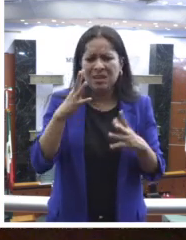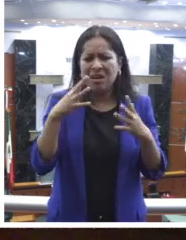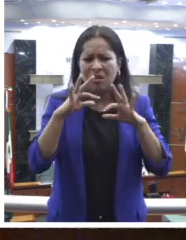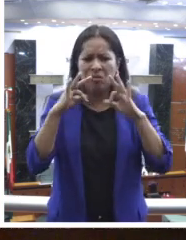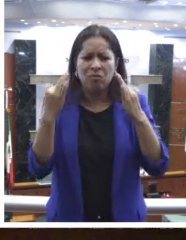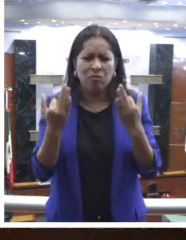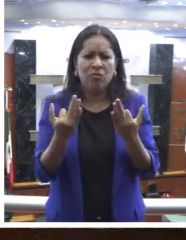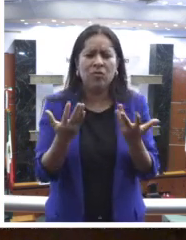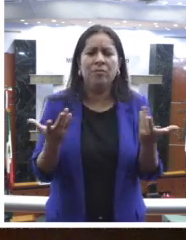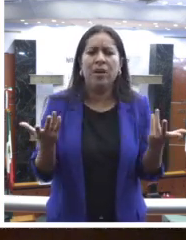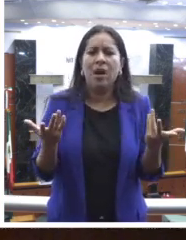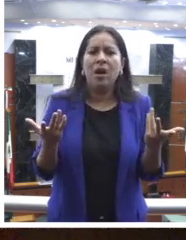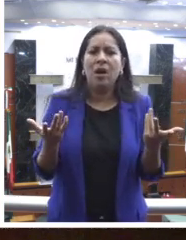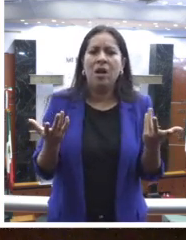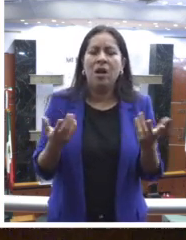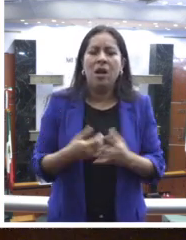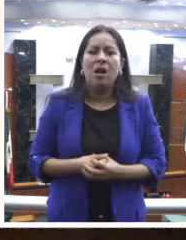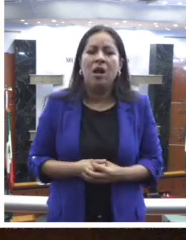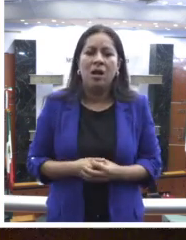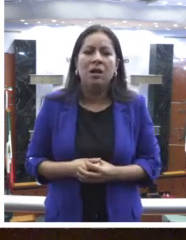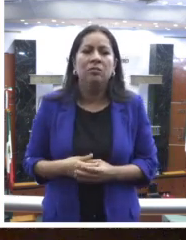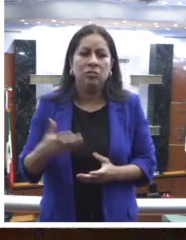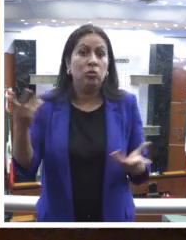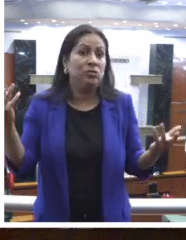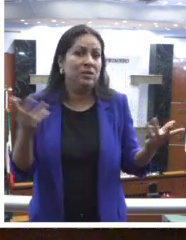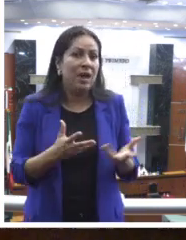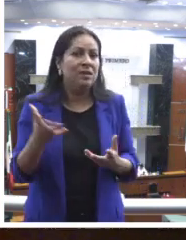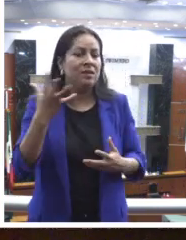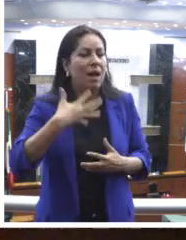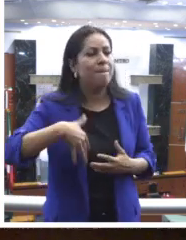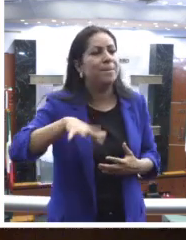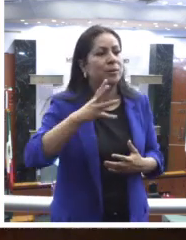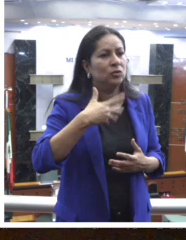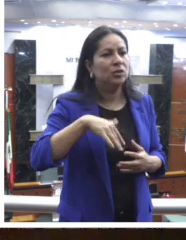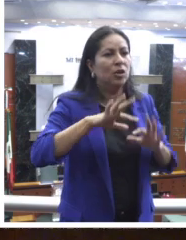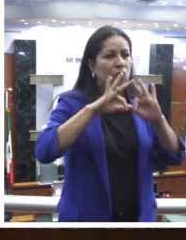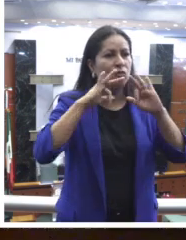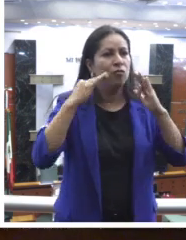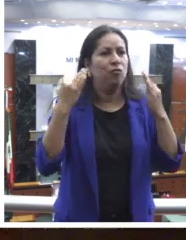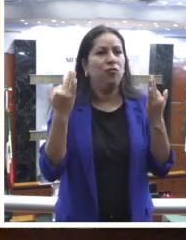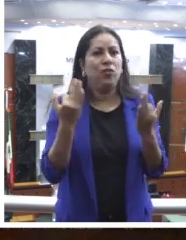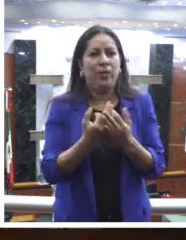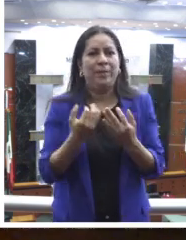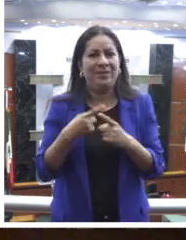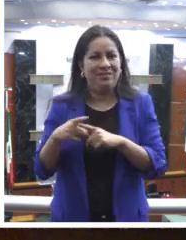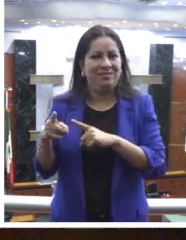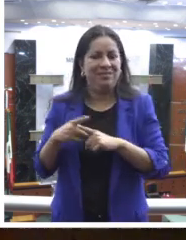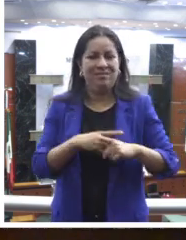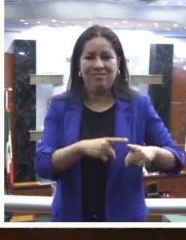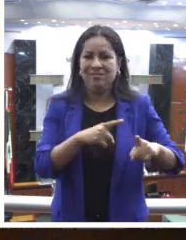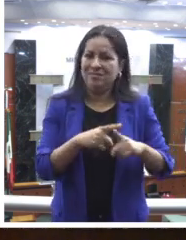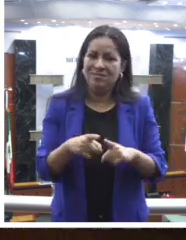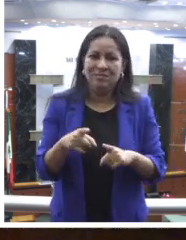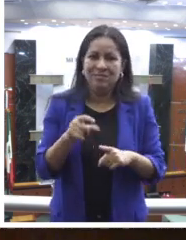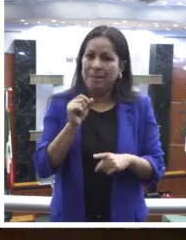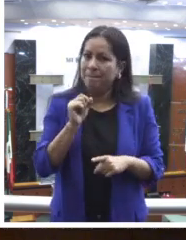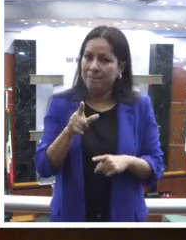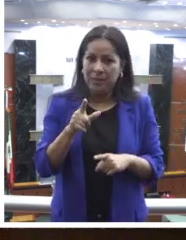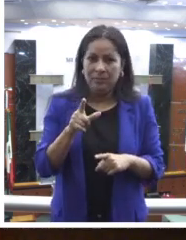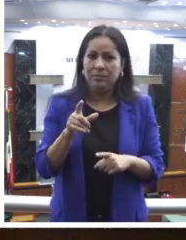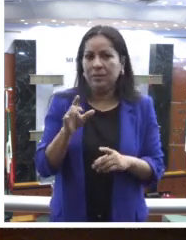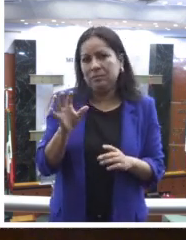duda sin duda eh nos lleva a buscar alternativas por demás incluso